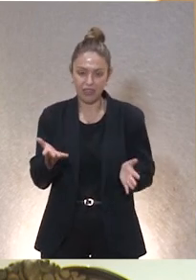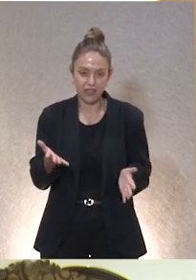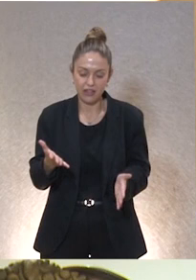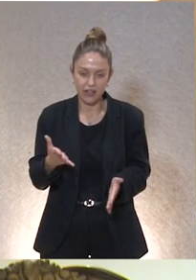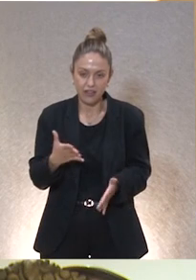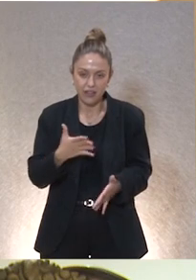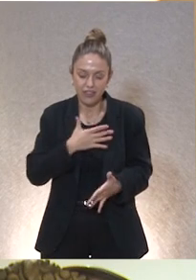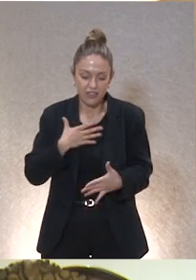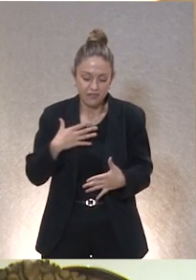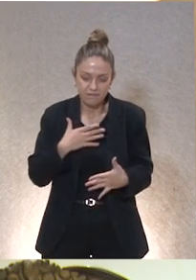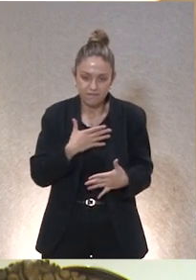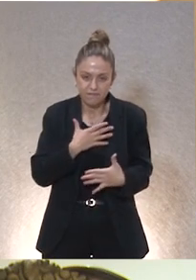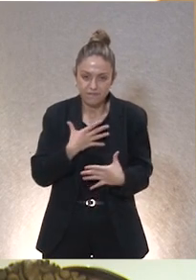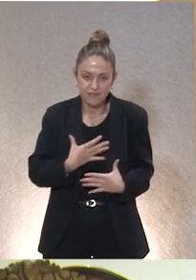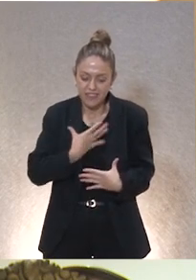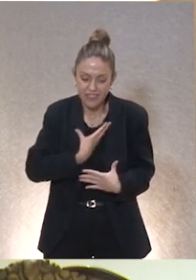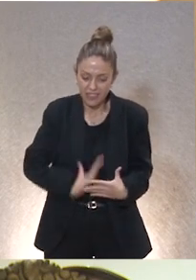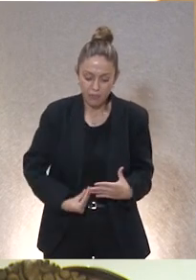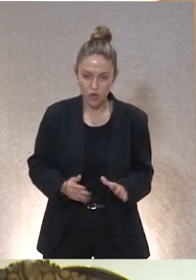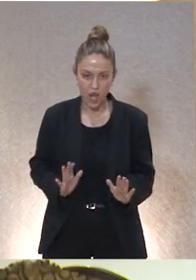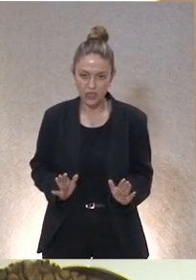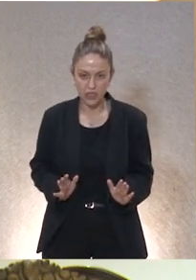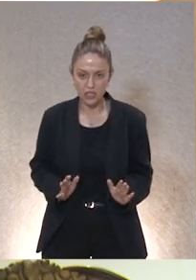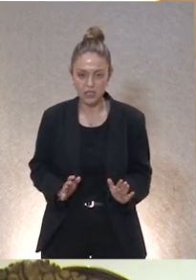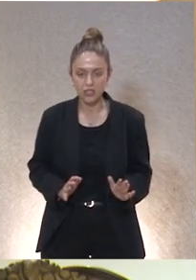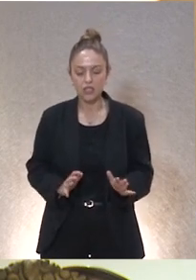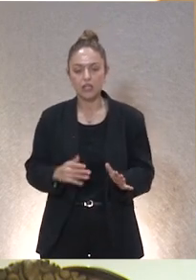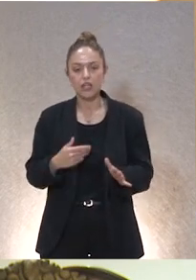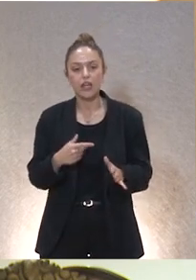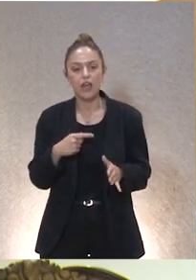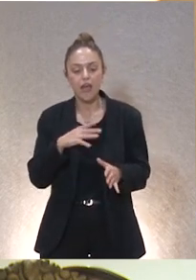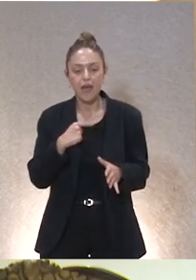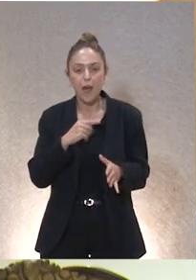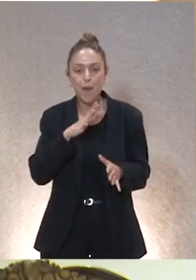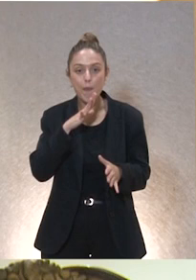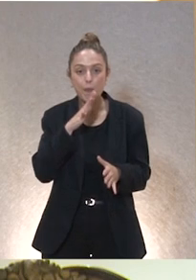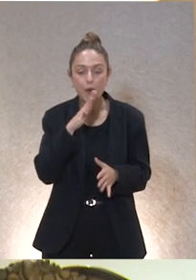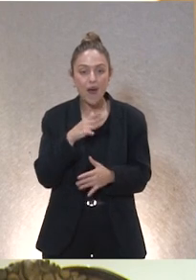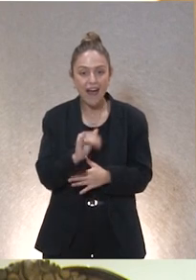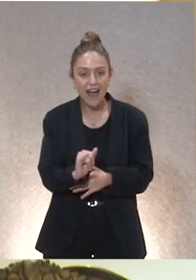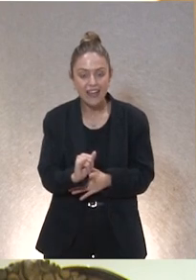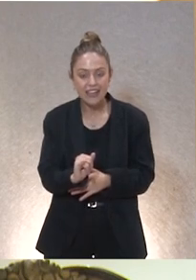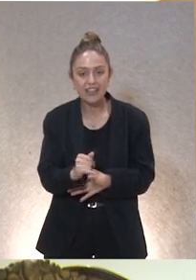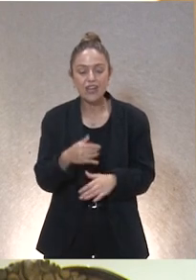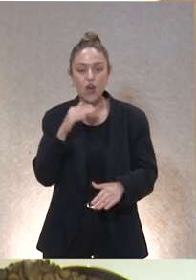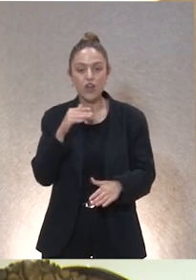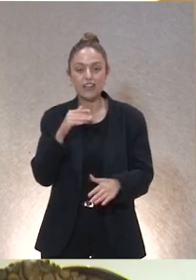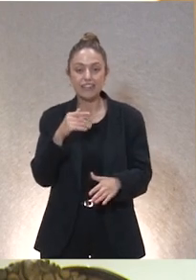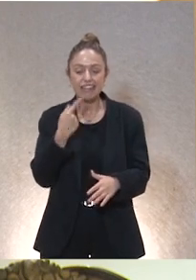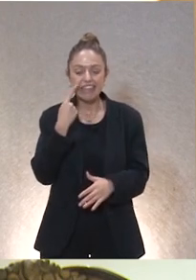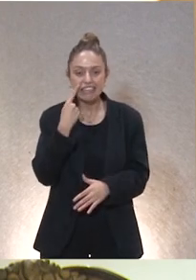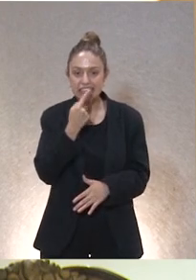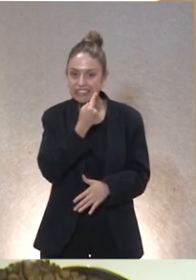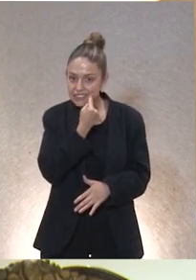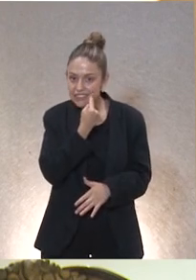servido de nada o de muy poco no antes su valor radica en su propia existencia en cumplir una función de testigo de lo que